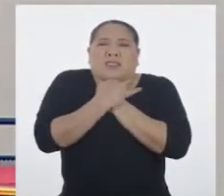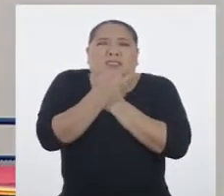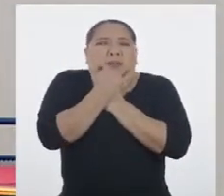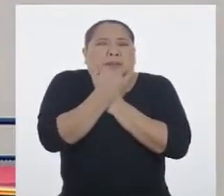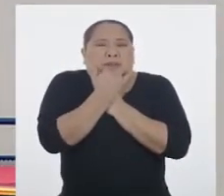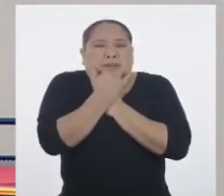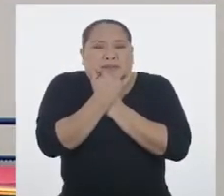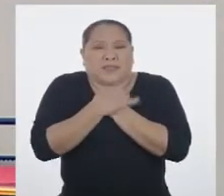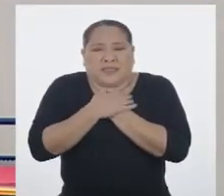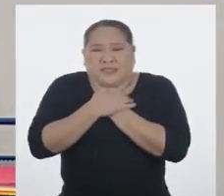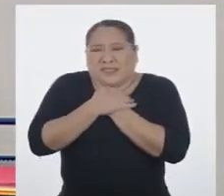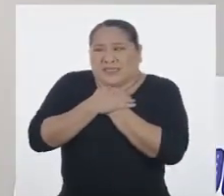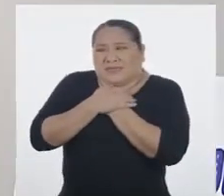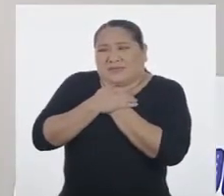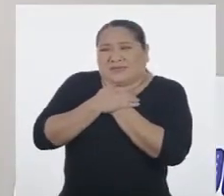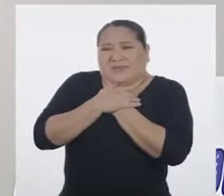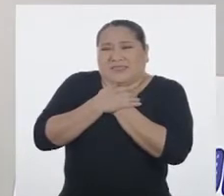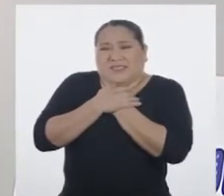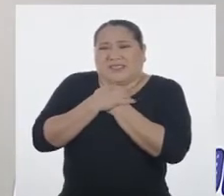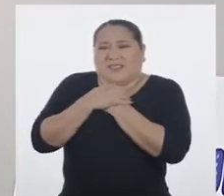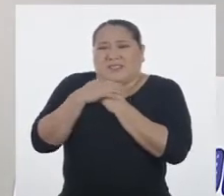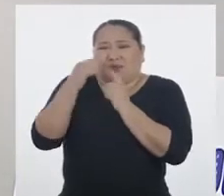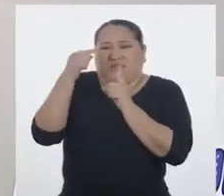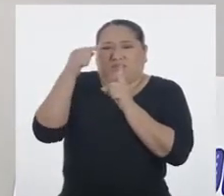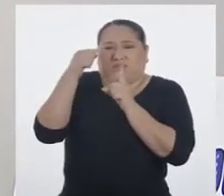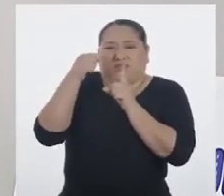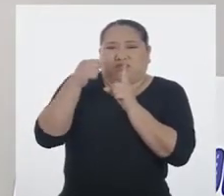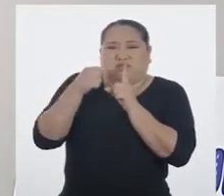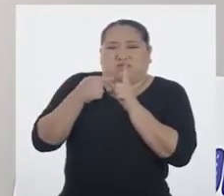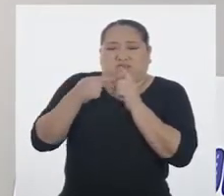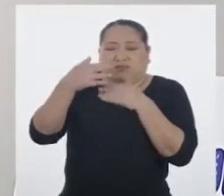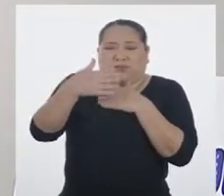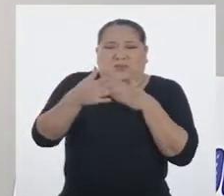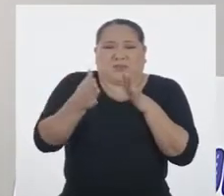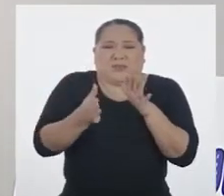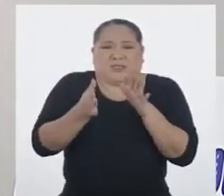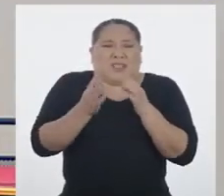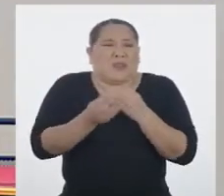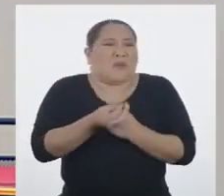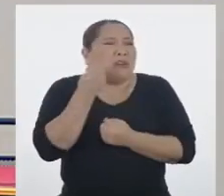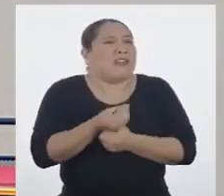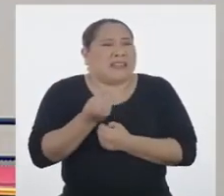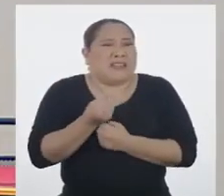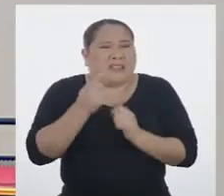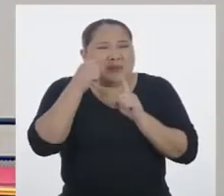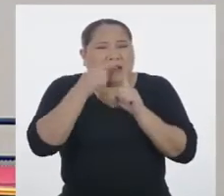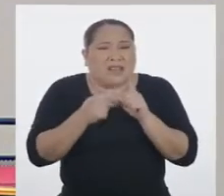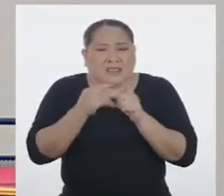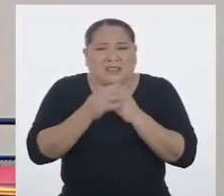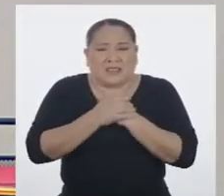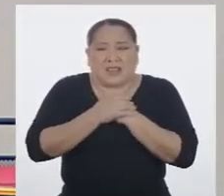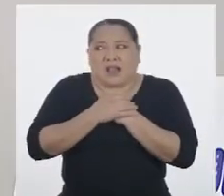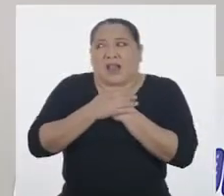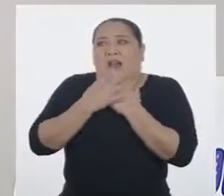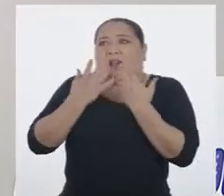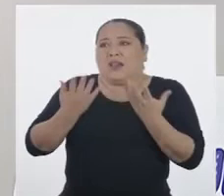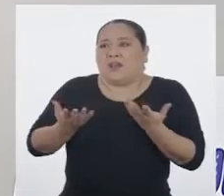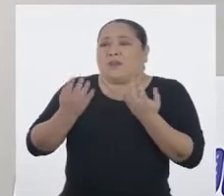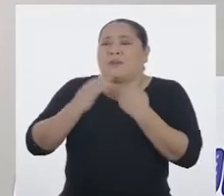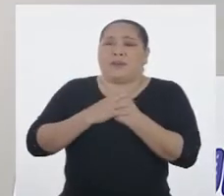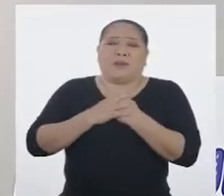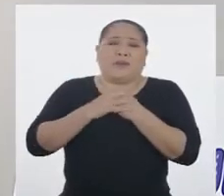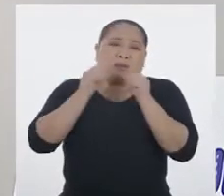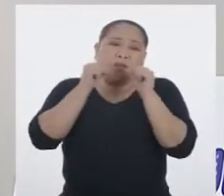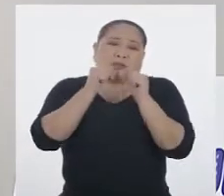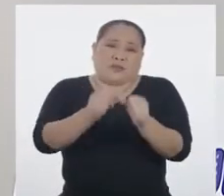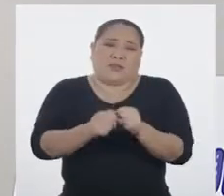Uf, ¿qué pasó? Uy, bajé la temperatura del set. ¿Por qué?